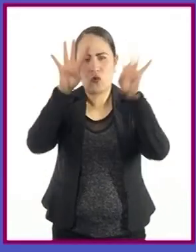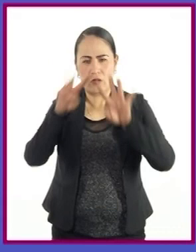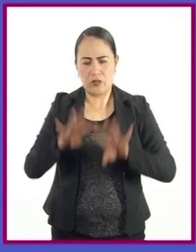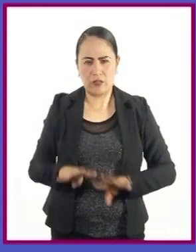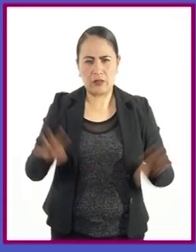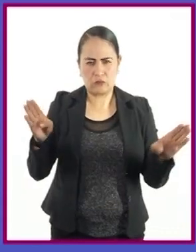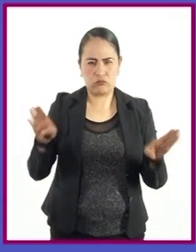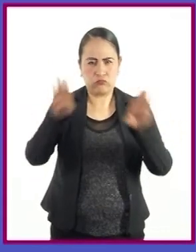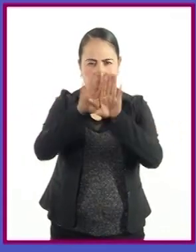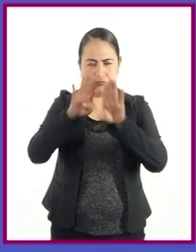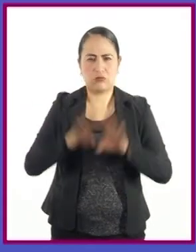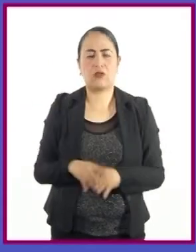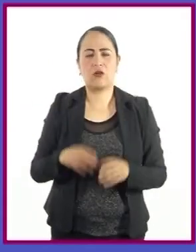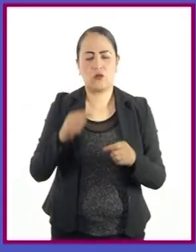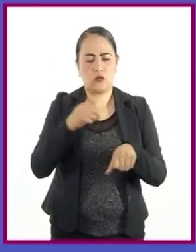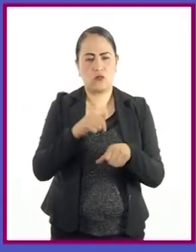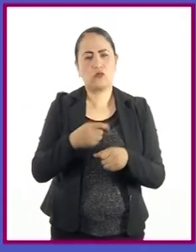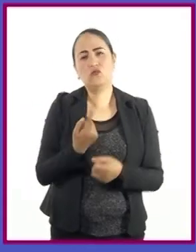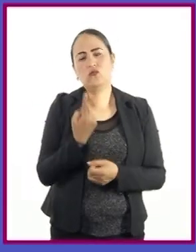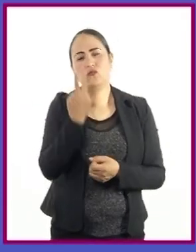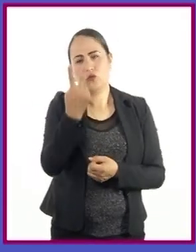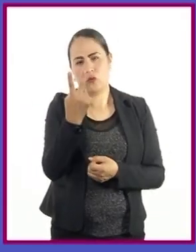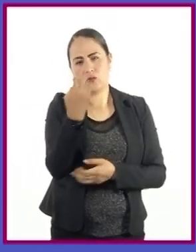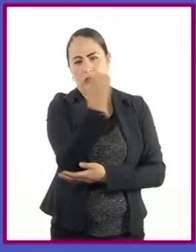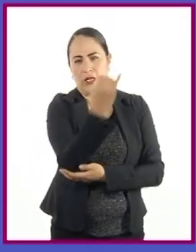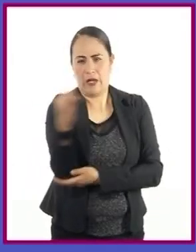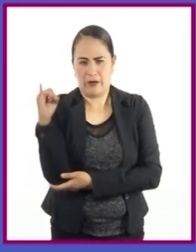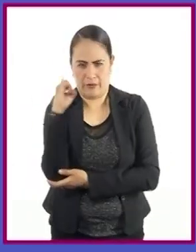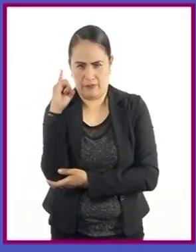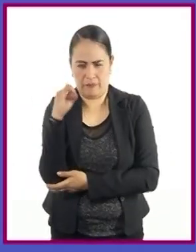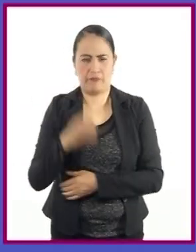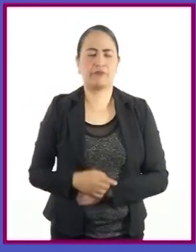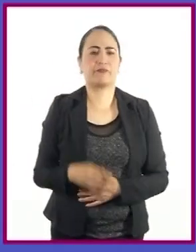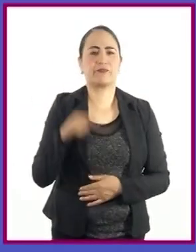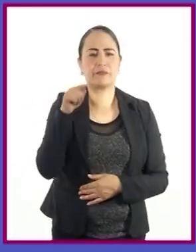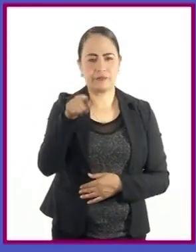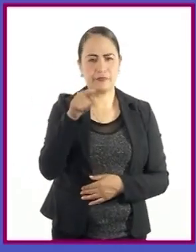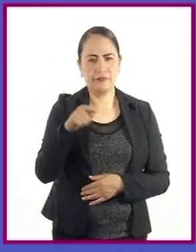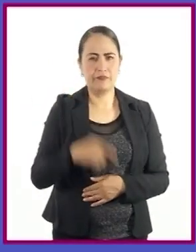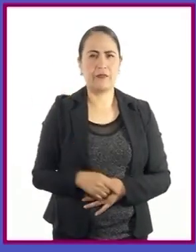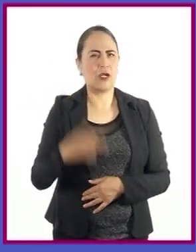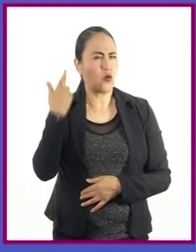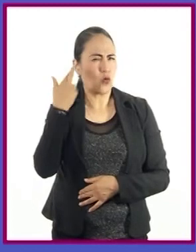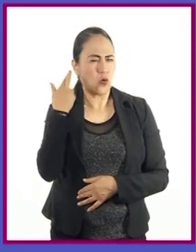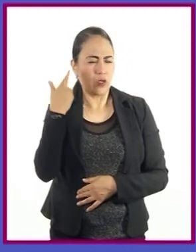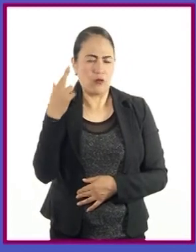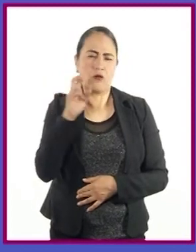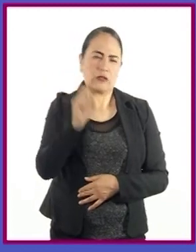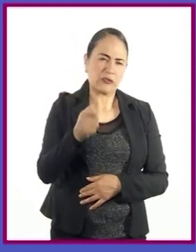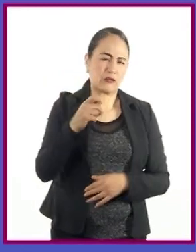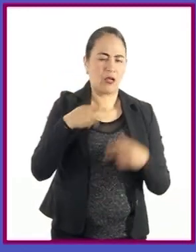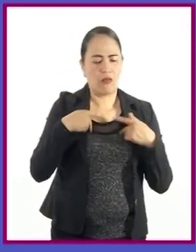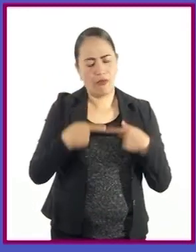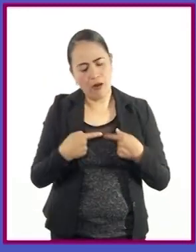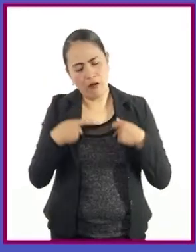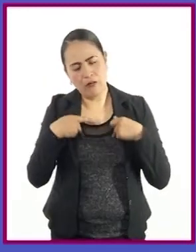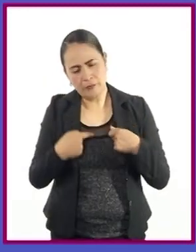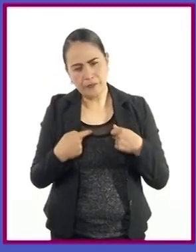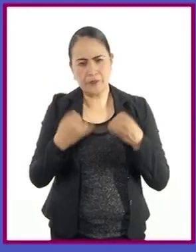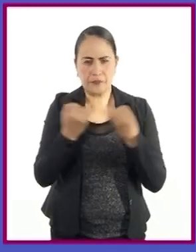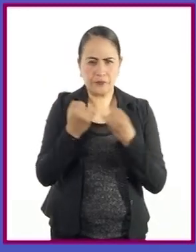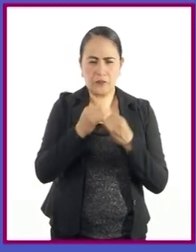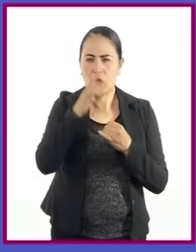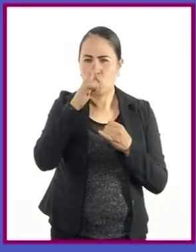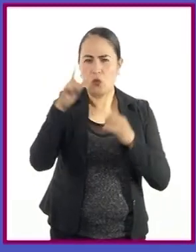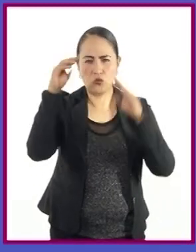jardín de la casa. Los estados de ánimo de la esposa se verán reforzados por el uso de efectos sonoros y la iluminación. La